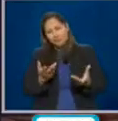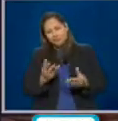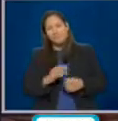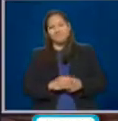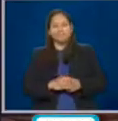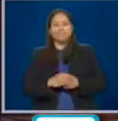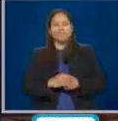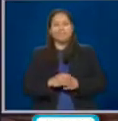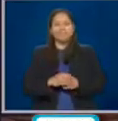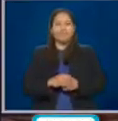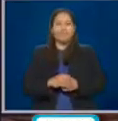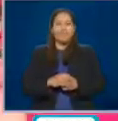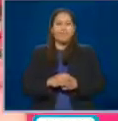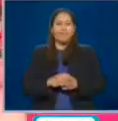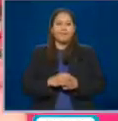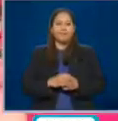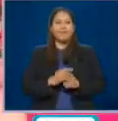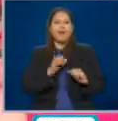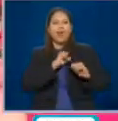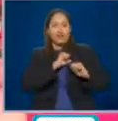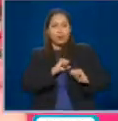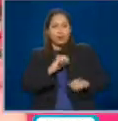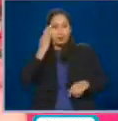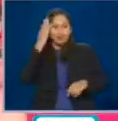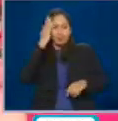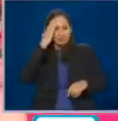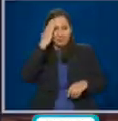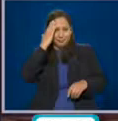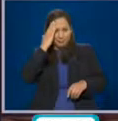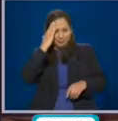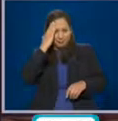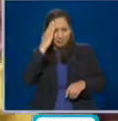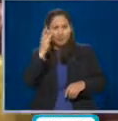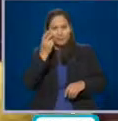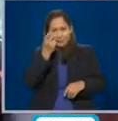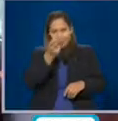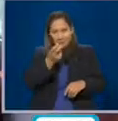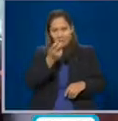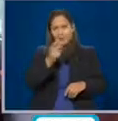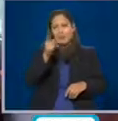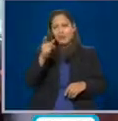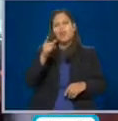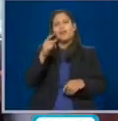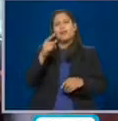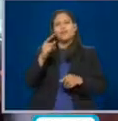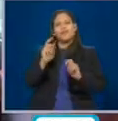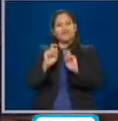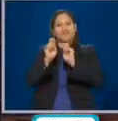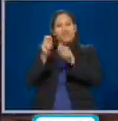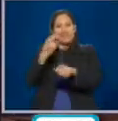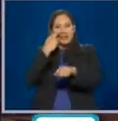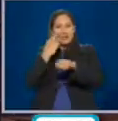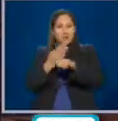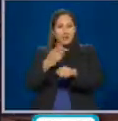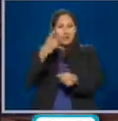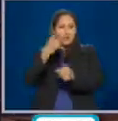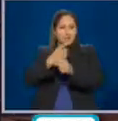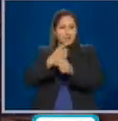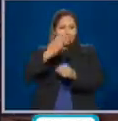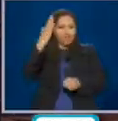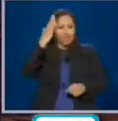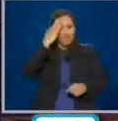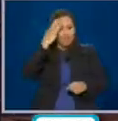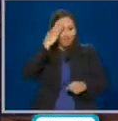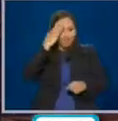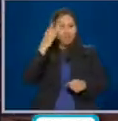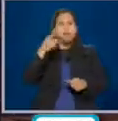en el poder exterior, y entonces se le ha llamado lugar privilegiado. Sí. Sin embargo, se ha perdido muchísimo de